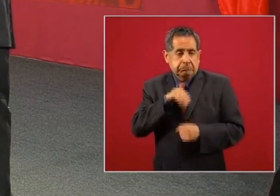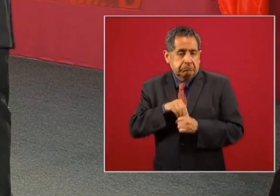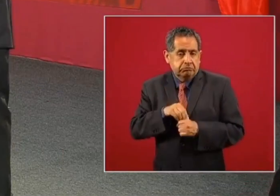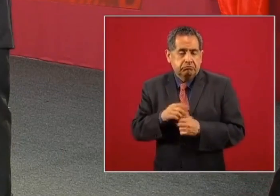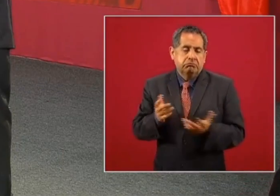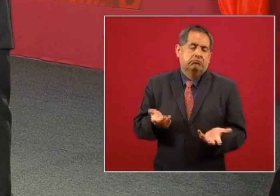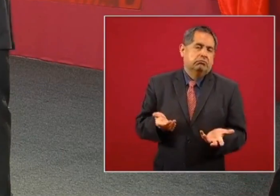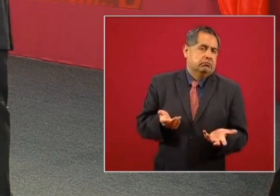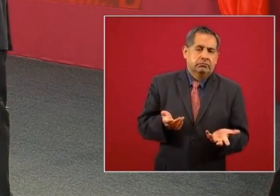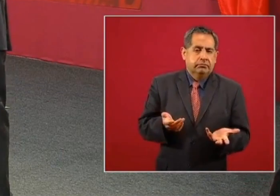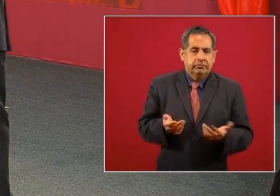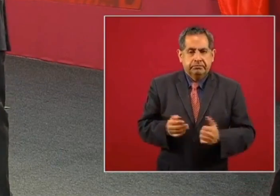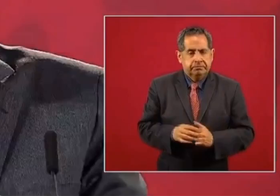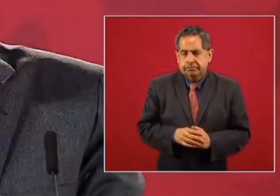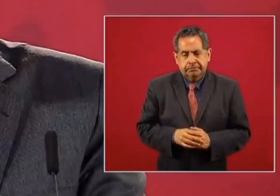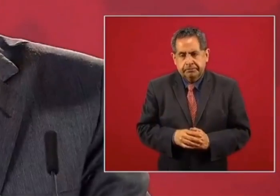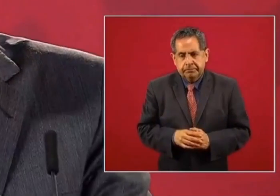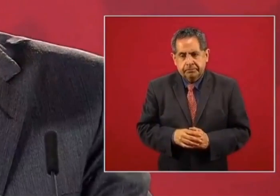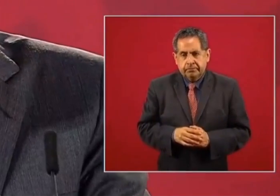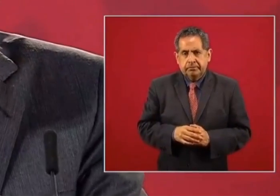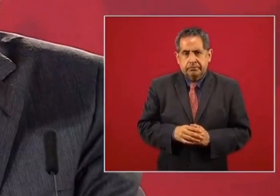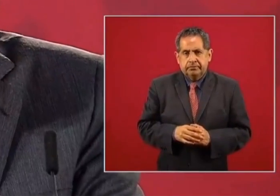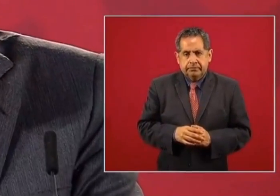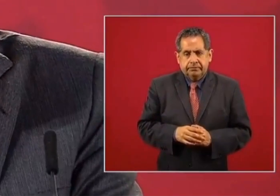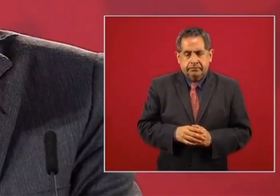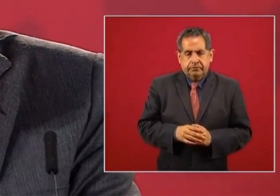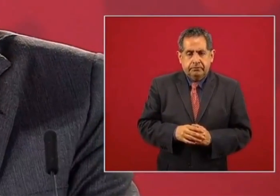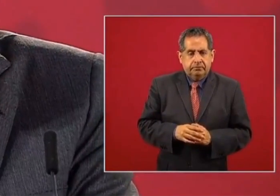pues vamos a